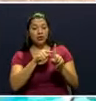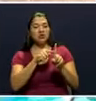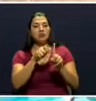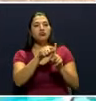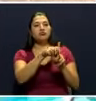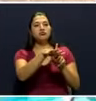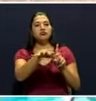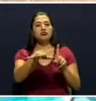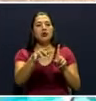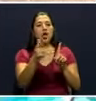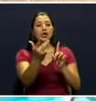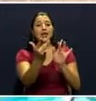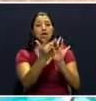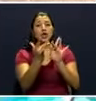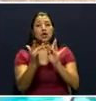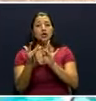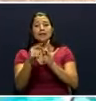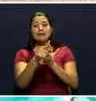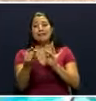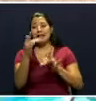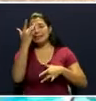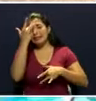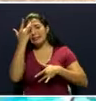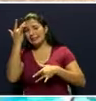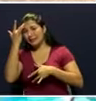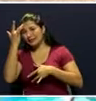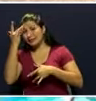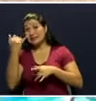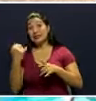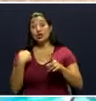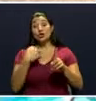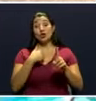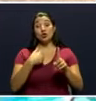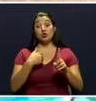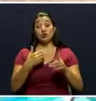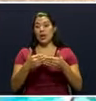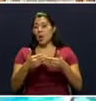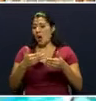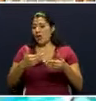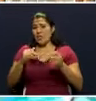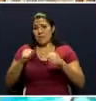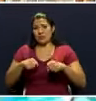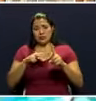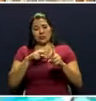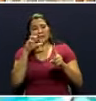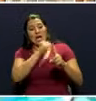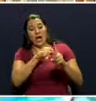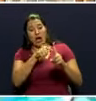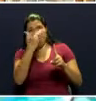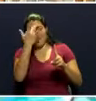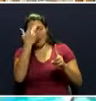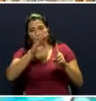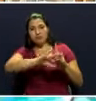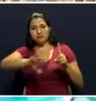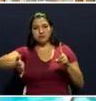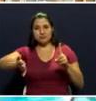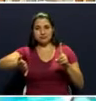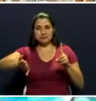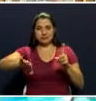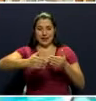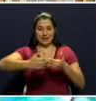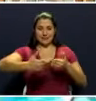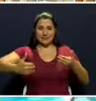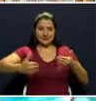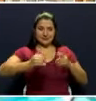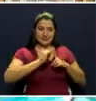salud oportuna y adecuada para que nadie se quede sin recibir la atención que necesita. Entonces, si nosotros detectamos ese